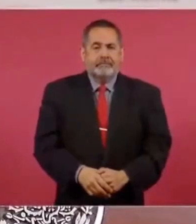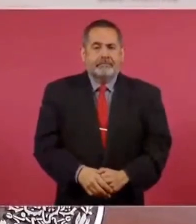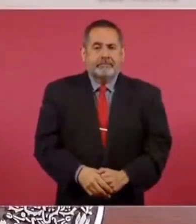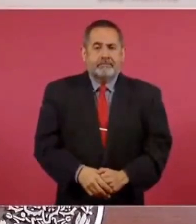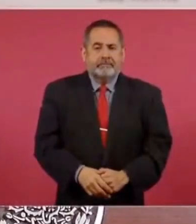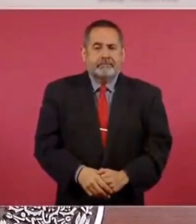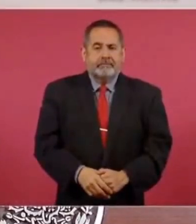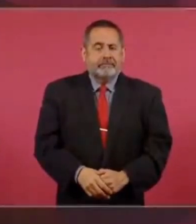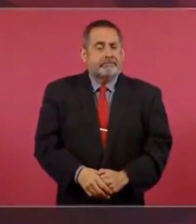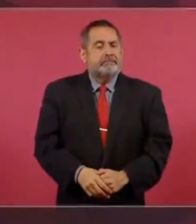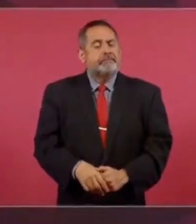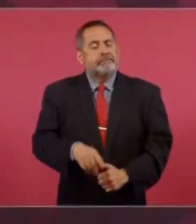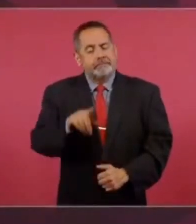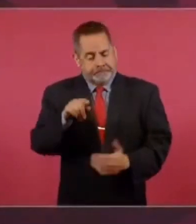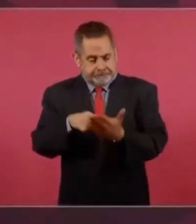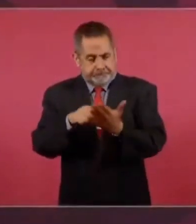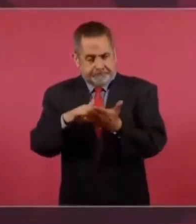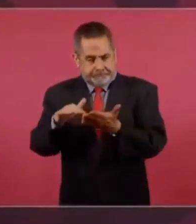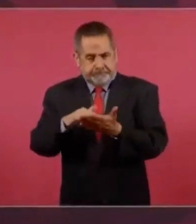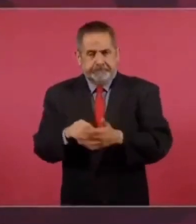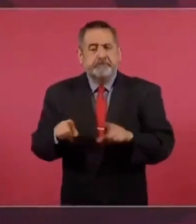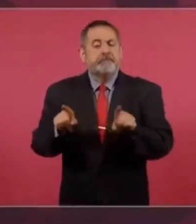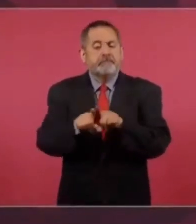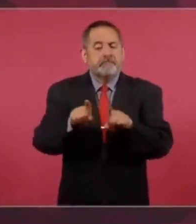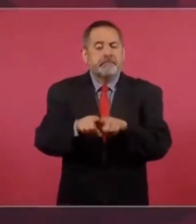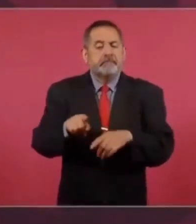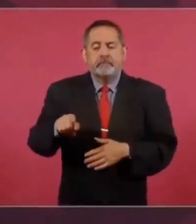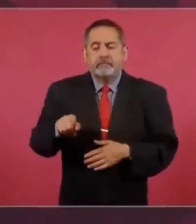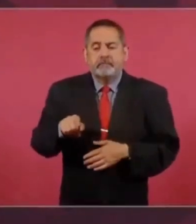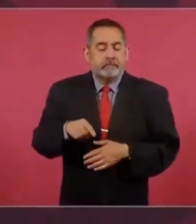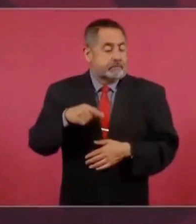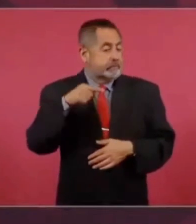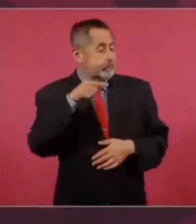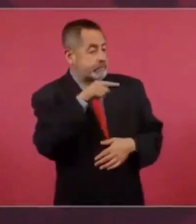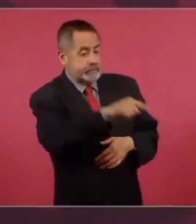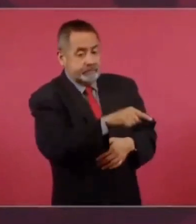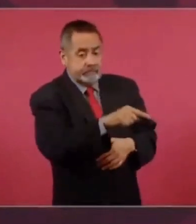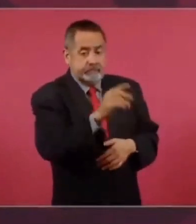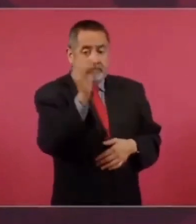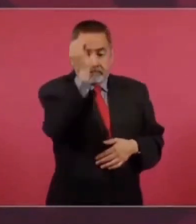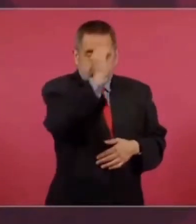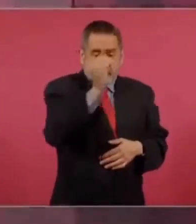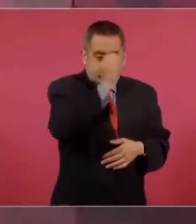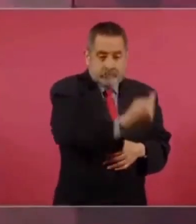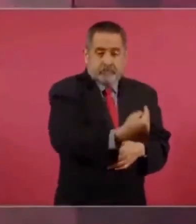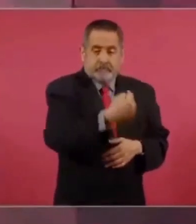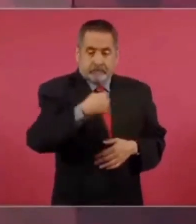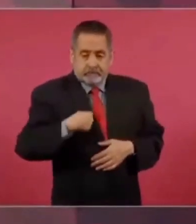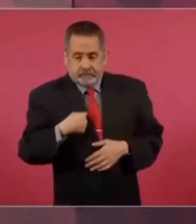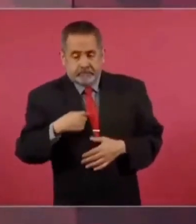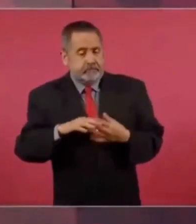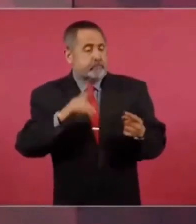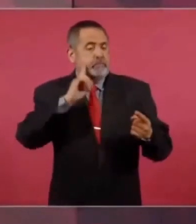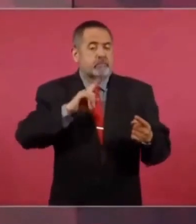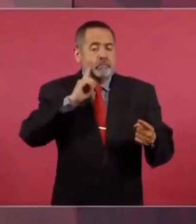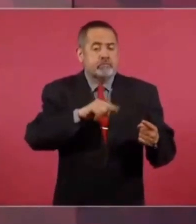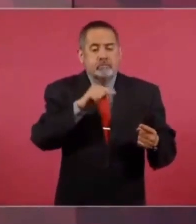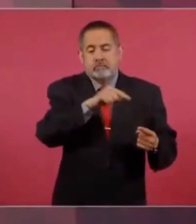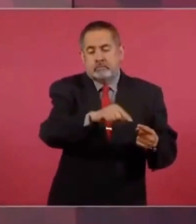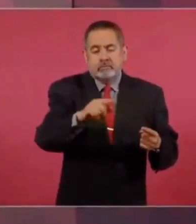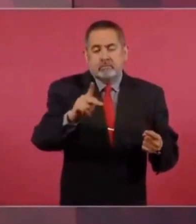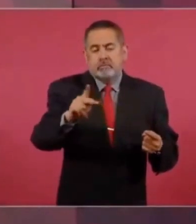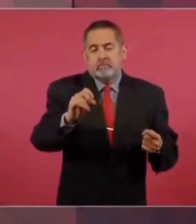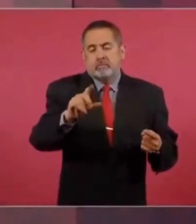También en ese entonces emití una opinión sobre mi persona, la escritora polaca